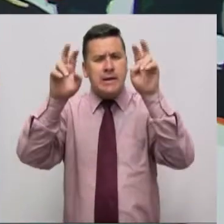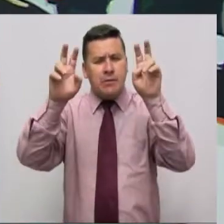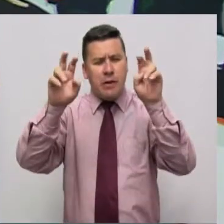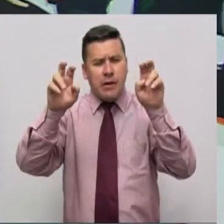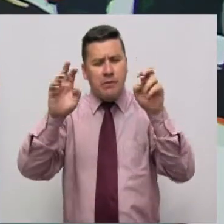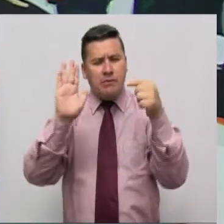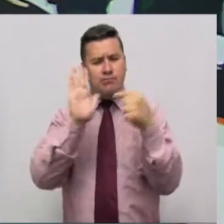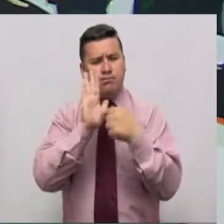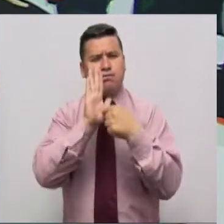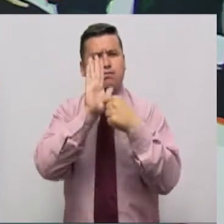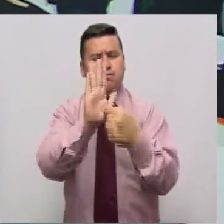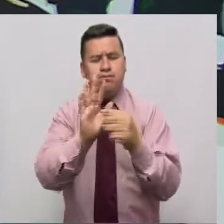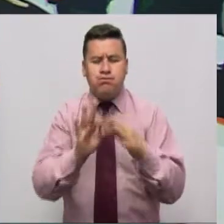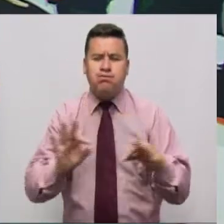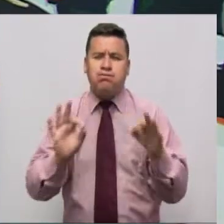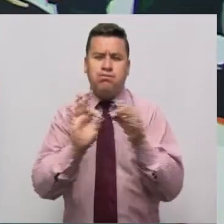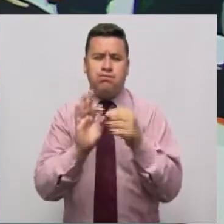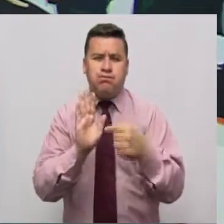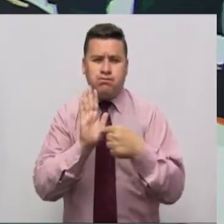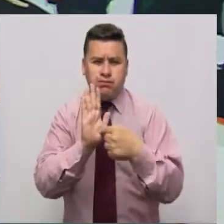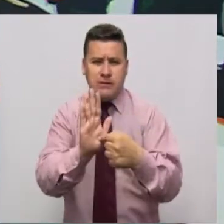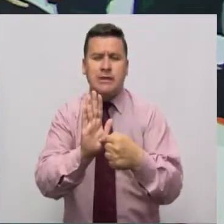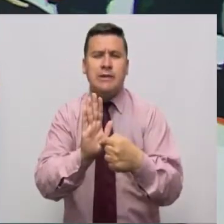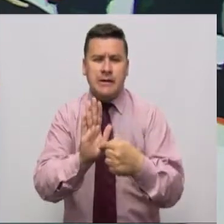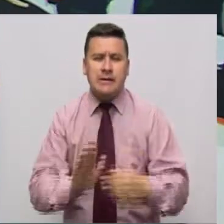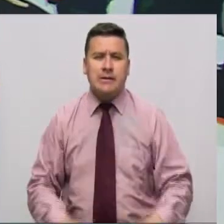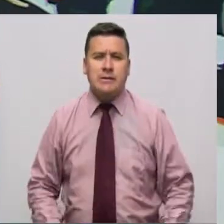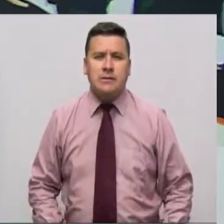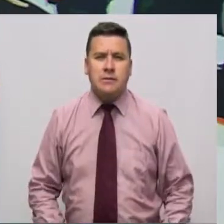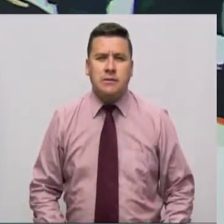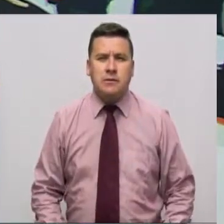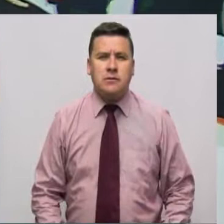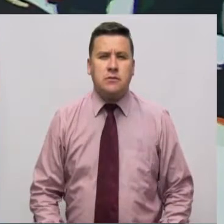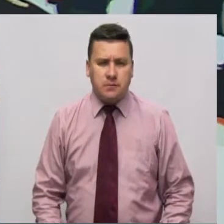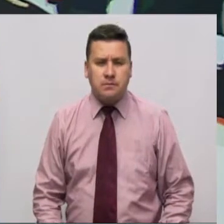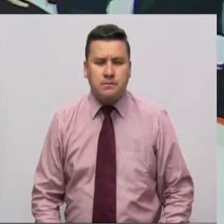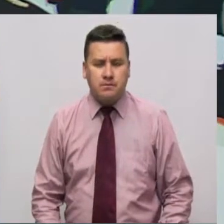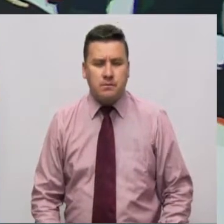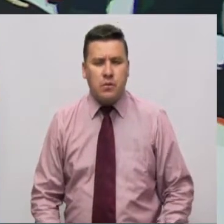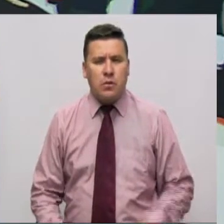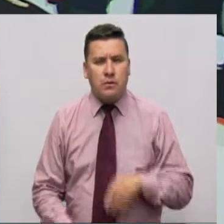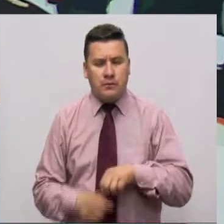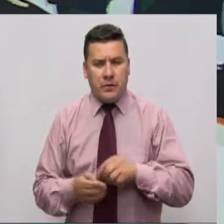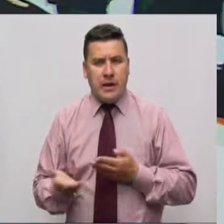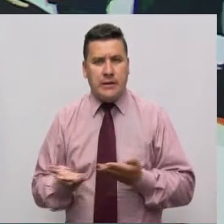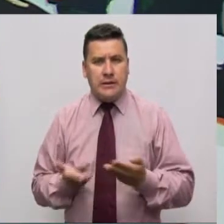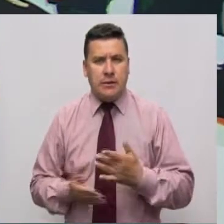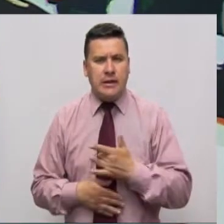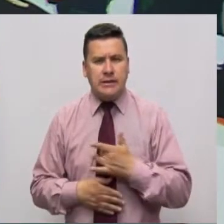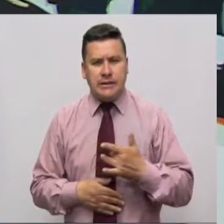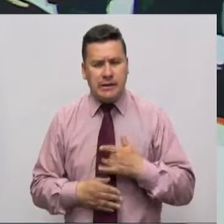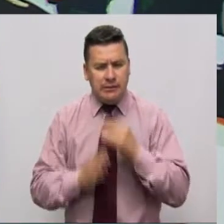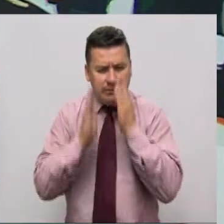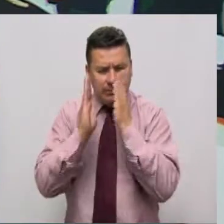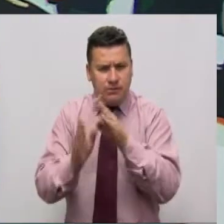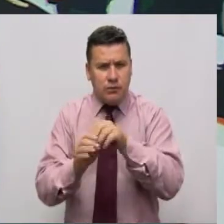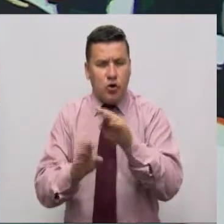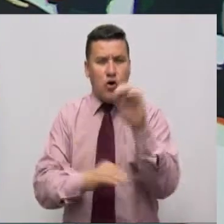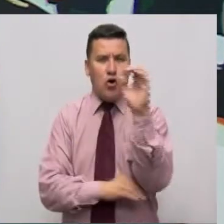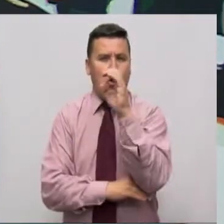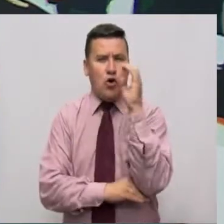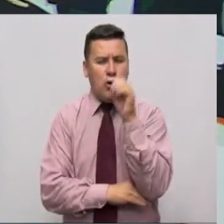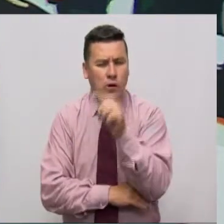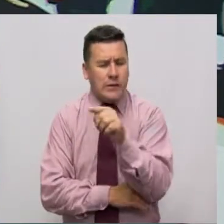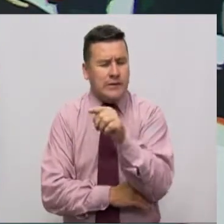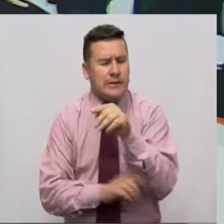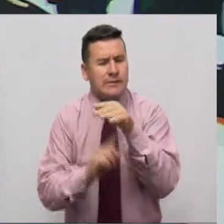temas emblemáticos del sector social relacionados con el plan de alimentación escolar y la prestación de los servicios de salud para los